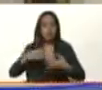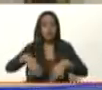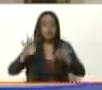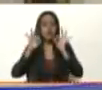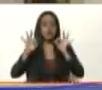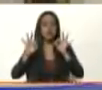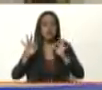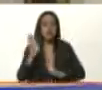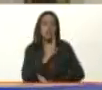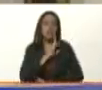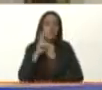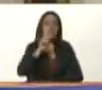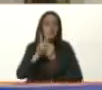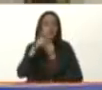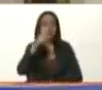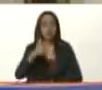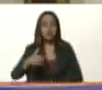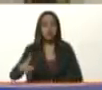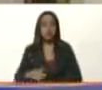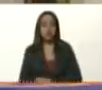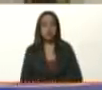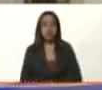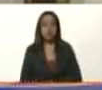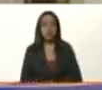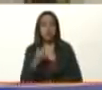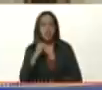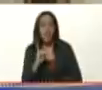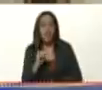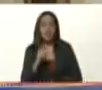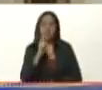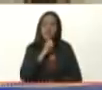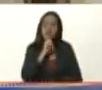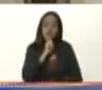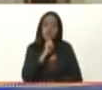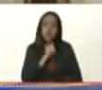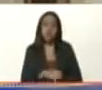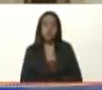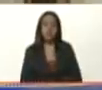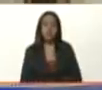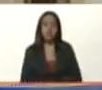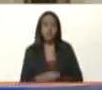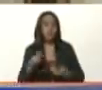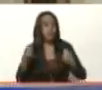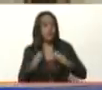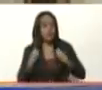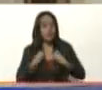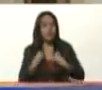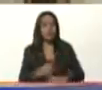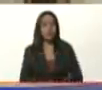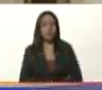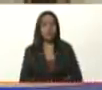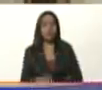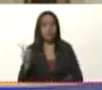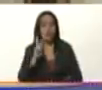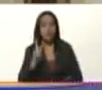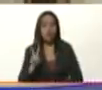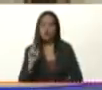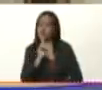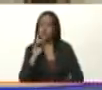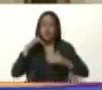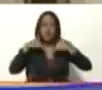tenemos los venezolanos y venezolanas cuando somos retados por el destino, por la vida. El venezolano no se